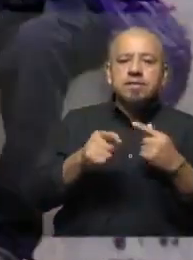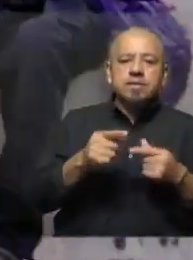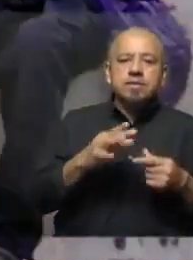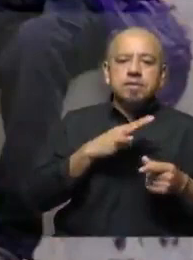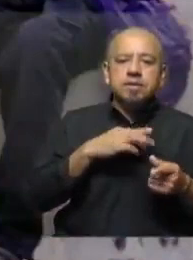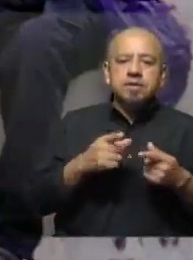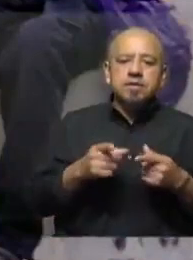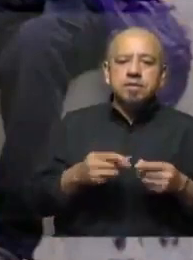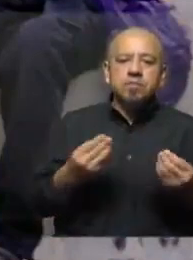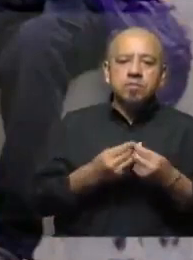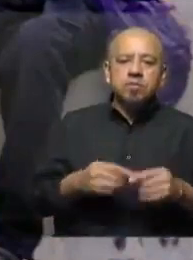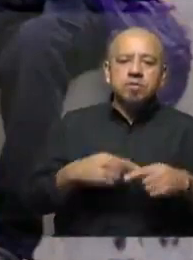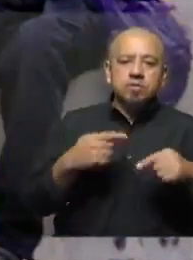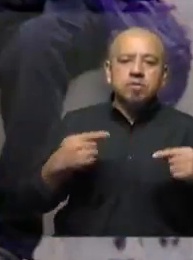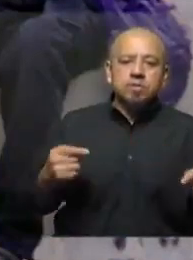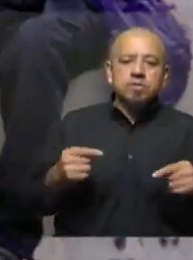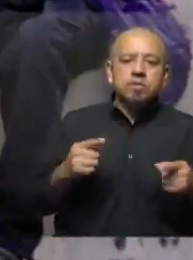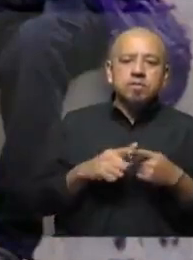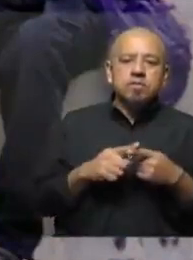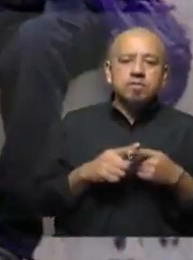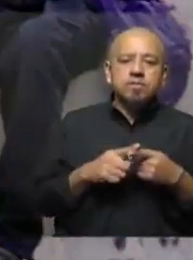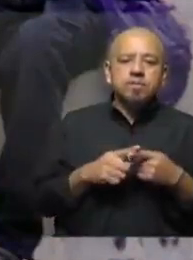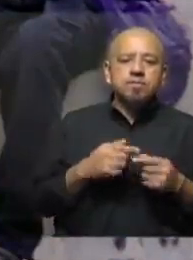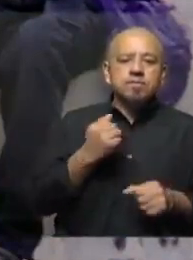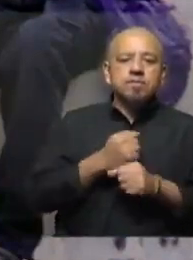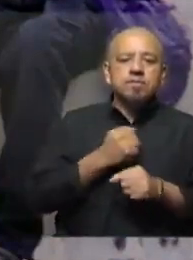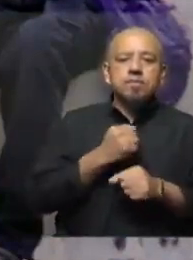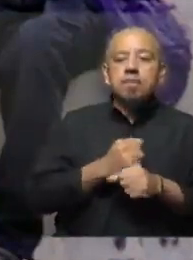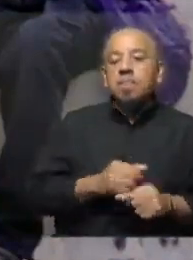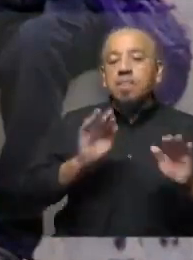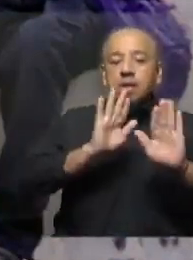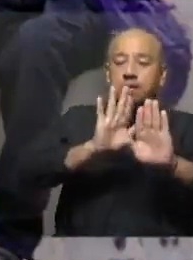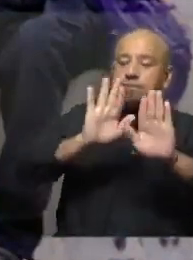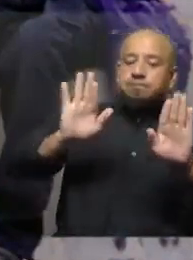performático, sí. Trabajamos